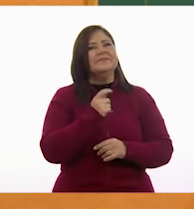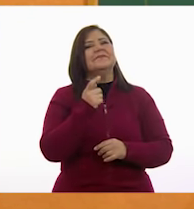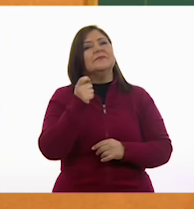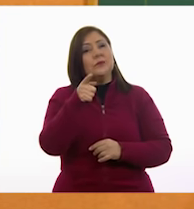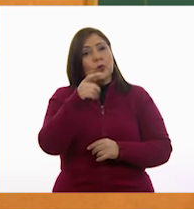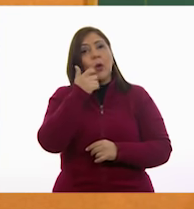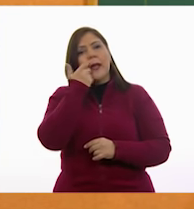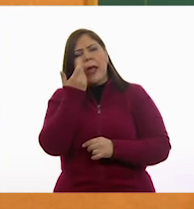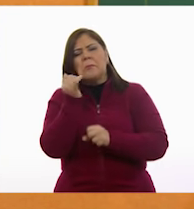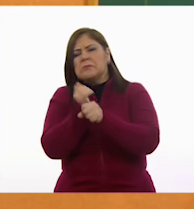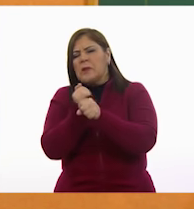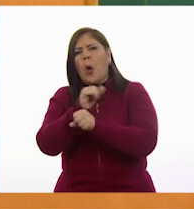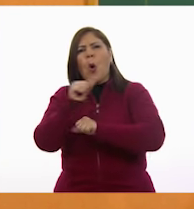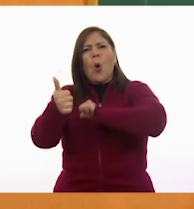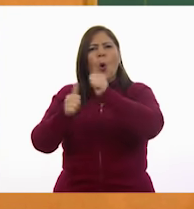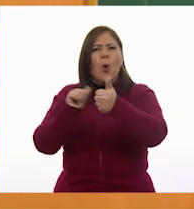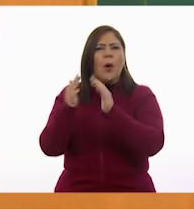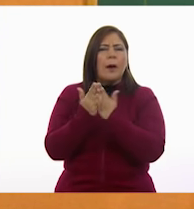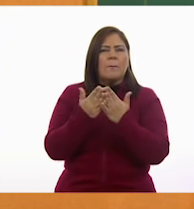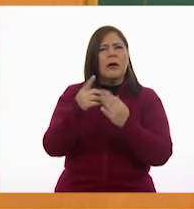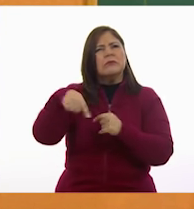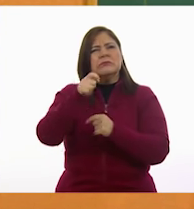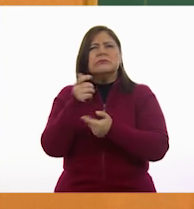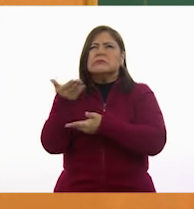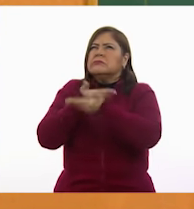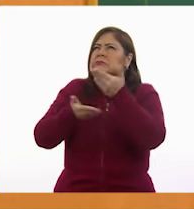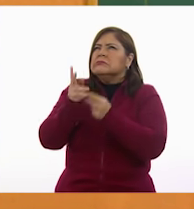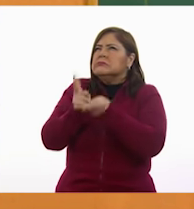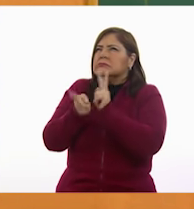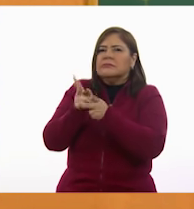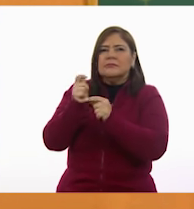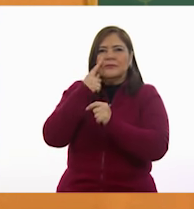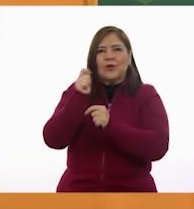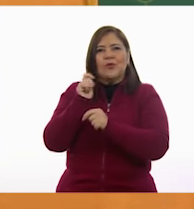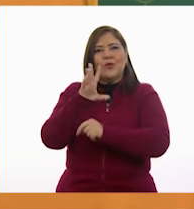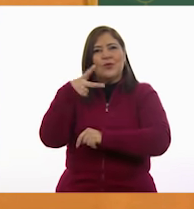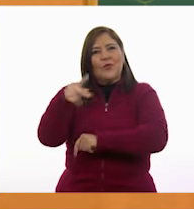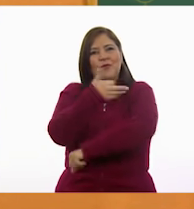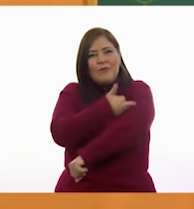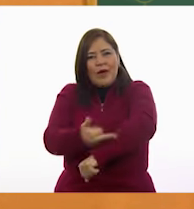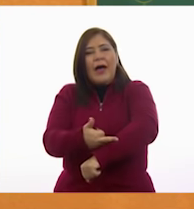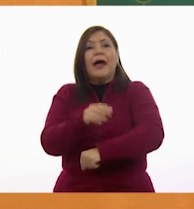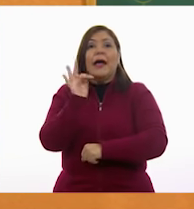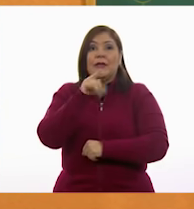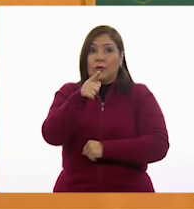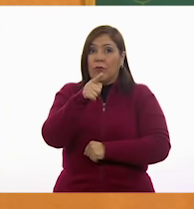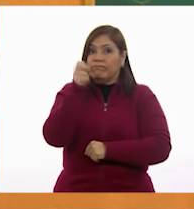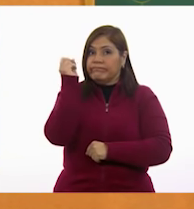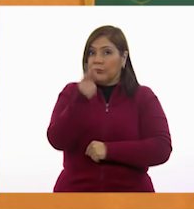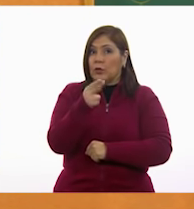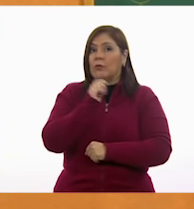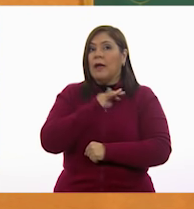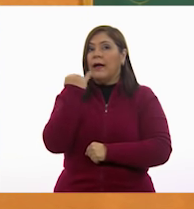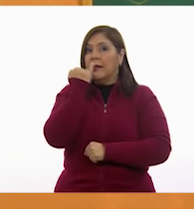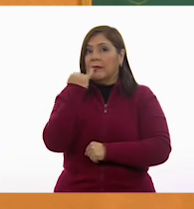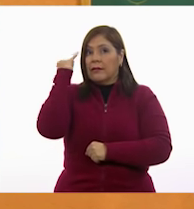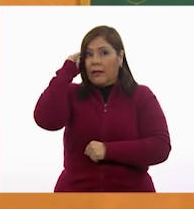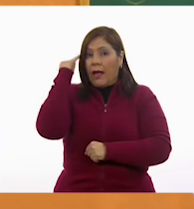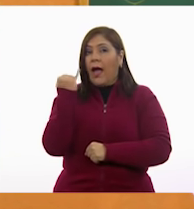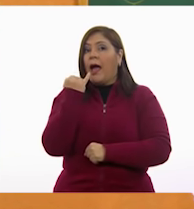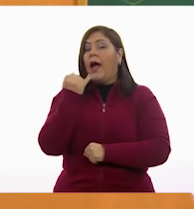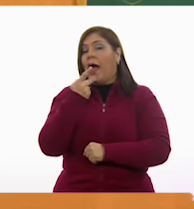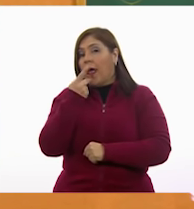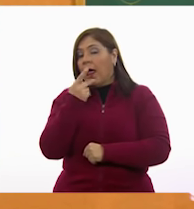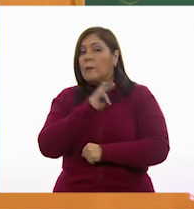consulta otros libros y comenta el tema de hoy con tu familia. Y si tienes la fortuna de hablar una lengua indígena, aprovecha también